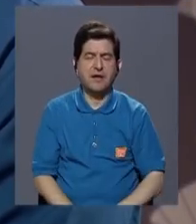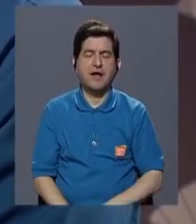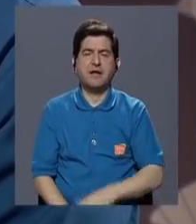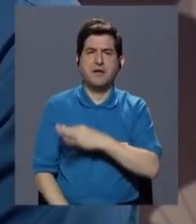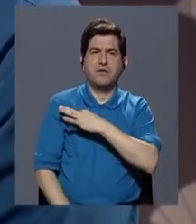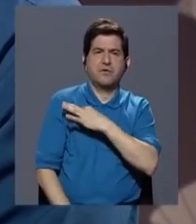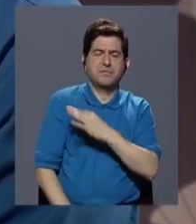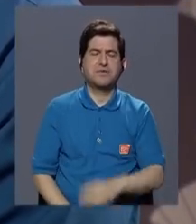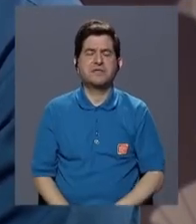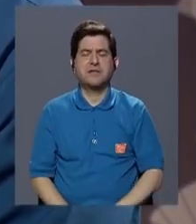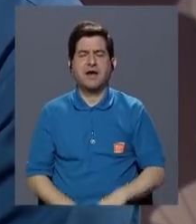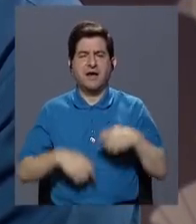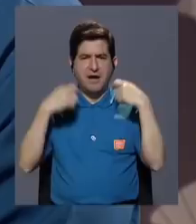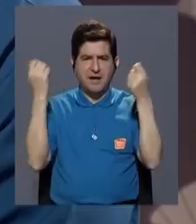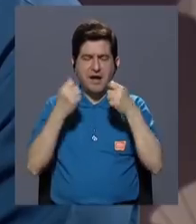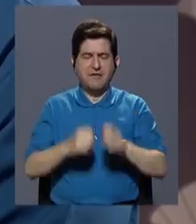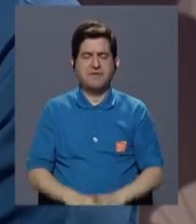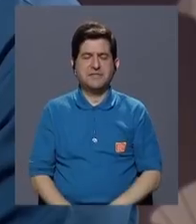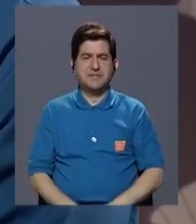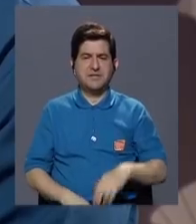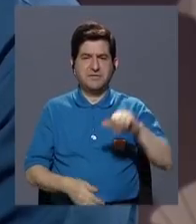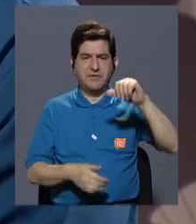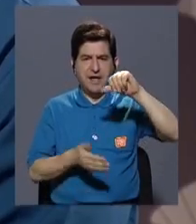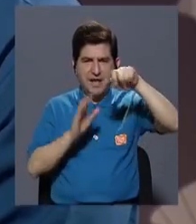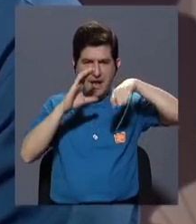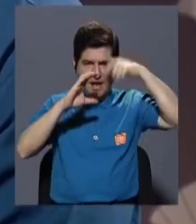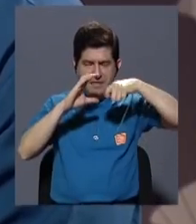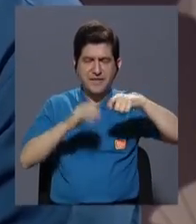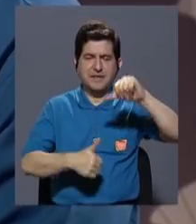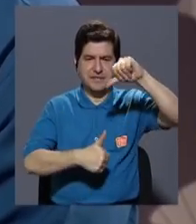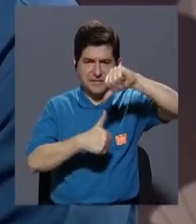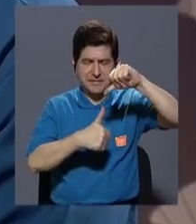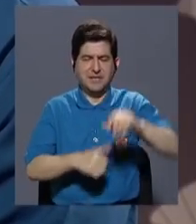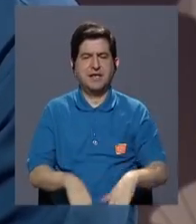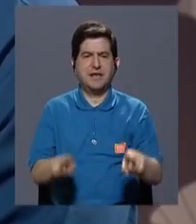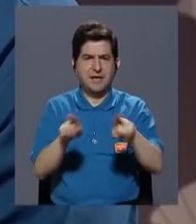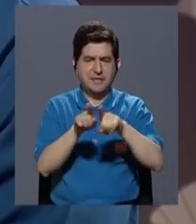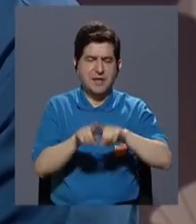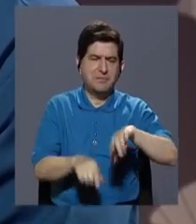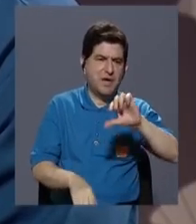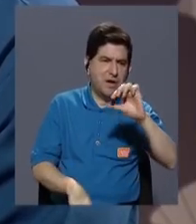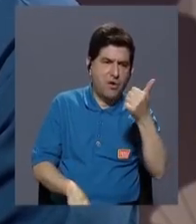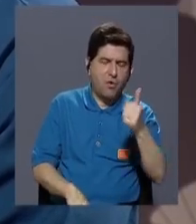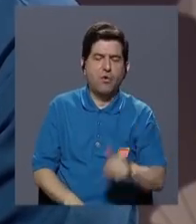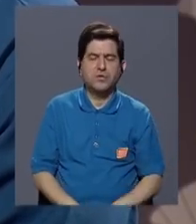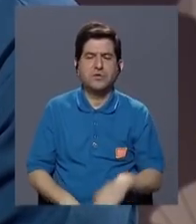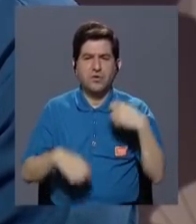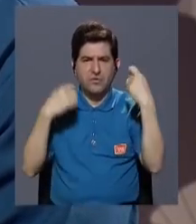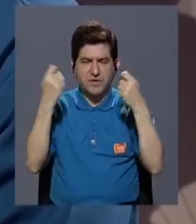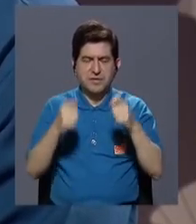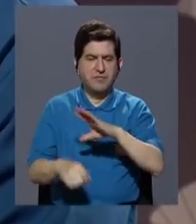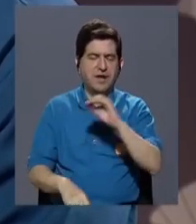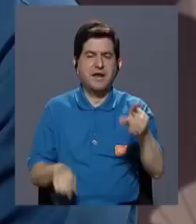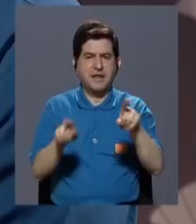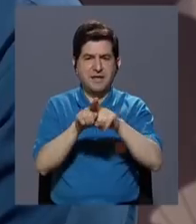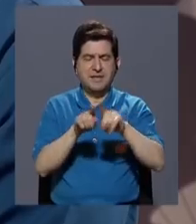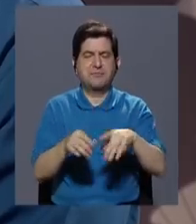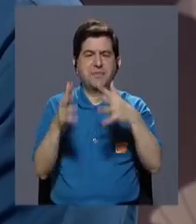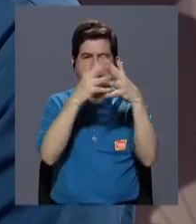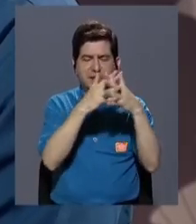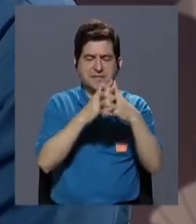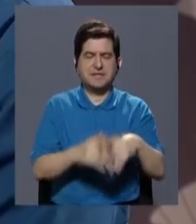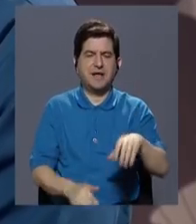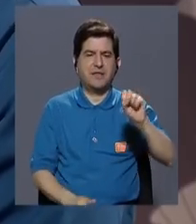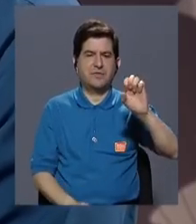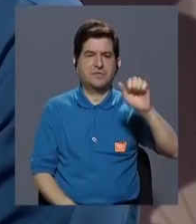centroamericano vamos a estar en un festival salvadoreño en suchitoto y también vamos a estar en el festival de siero latino de estados unidos y hay otros